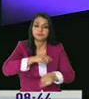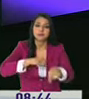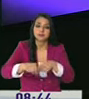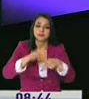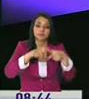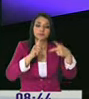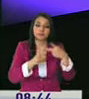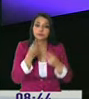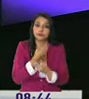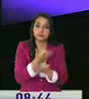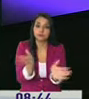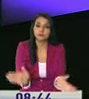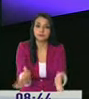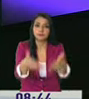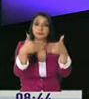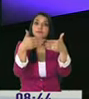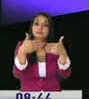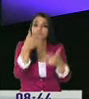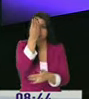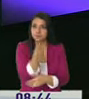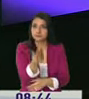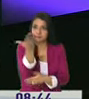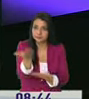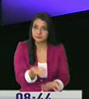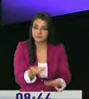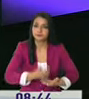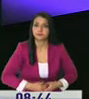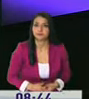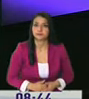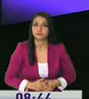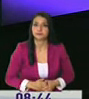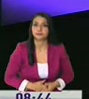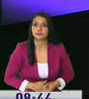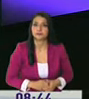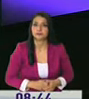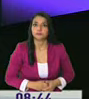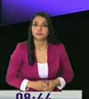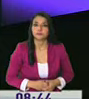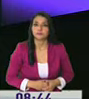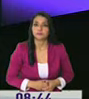informan cierres viales, así que, Sofía, vamos contigo, adelante por favor.